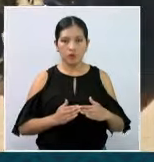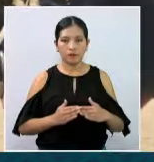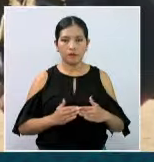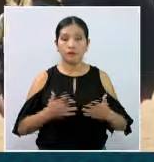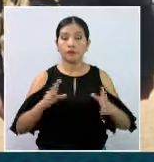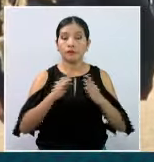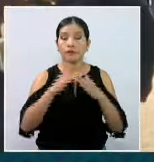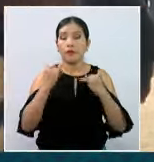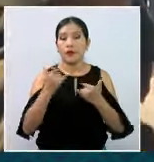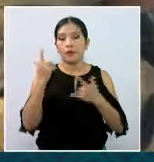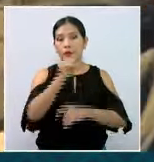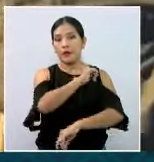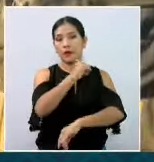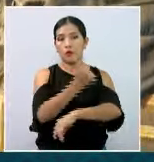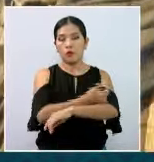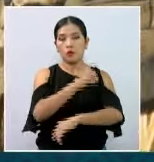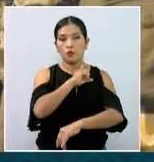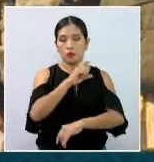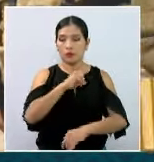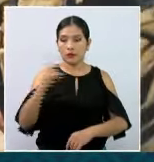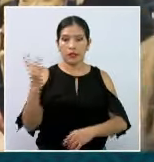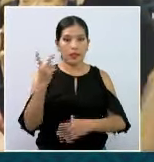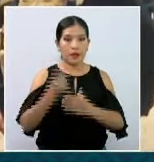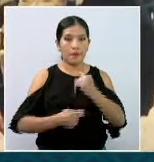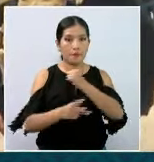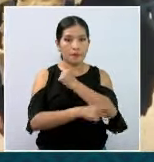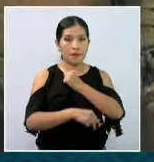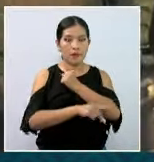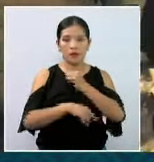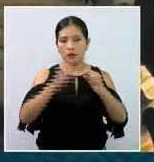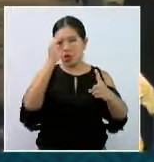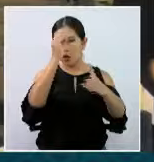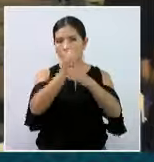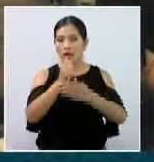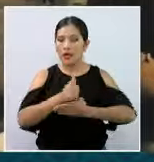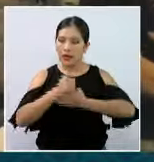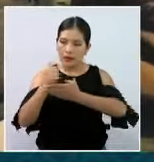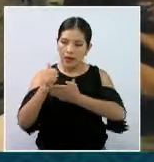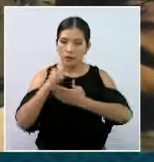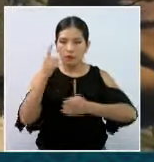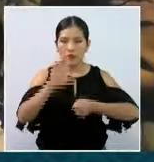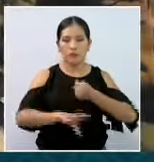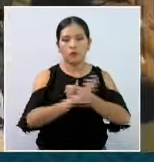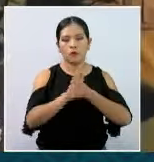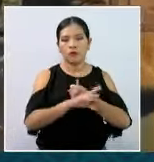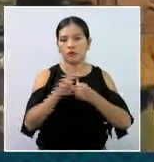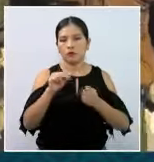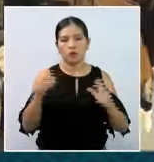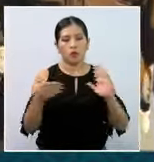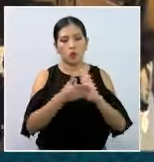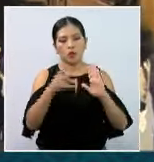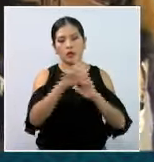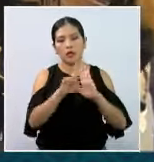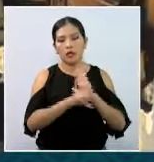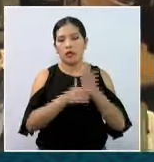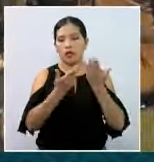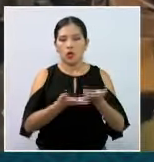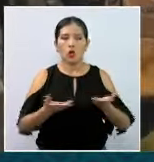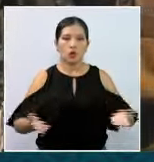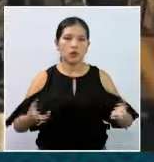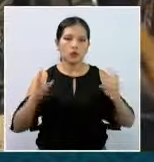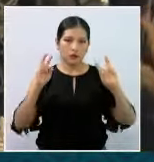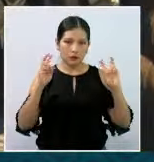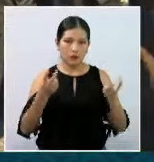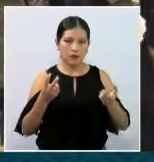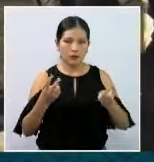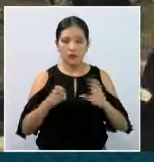Asimismo, el objetivo de las autoridades policiales de ambos países es coadyuvar en las políticas de prevención para evitar que se susciten diferentes delitos